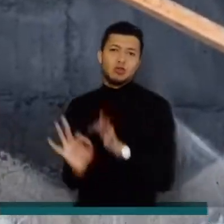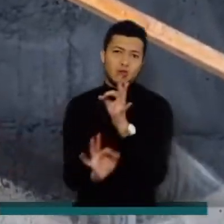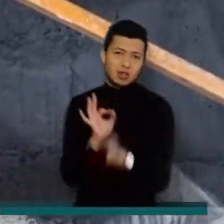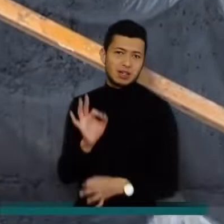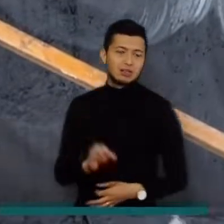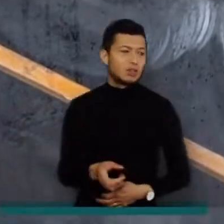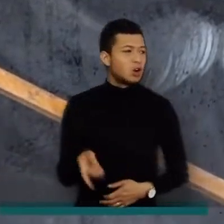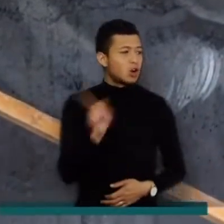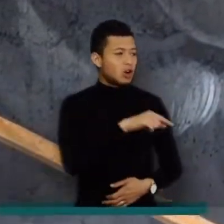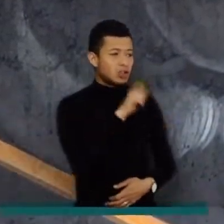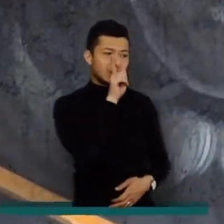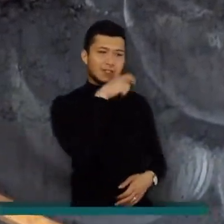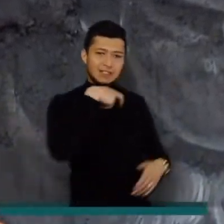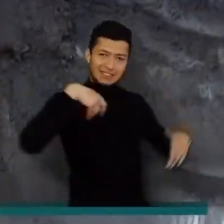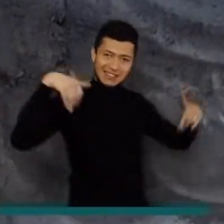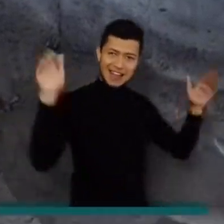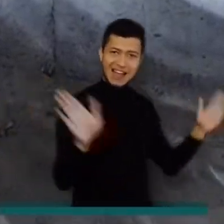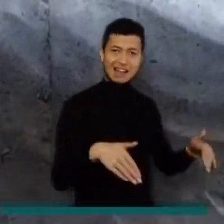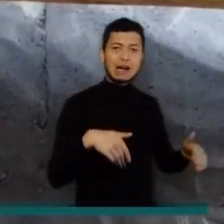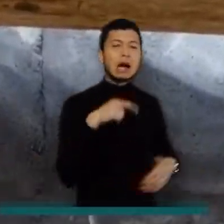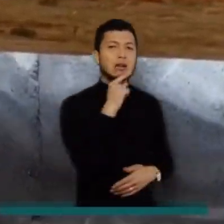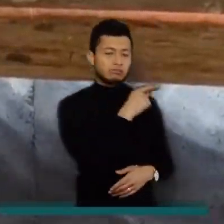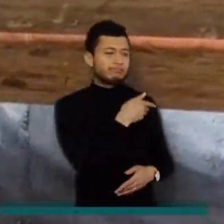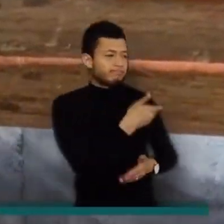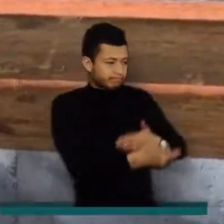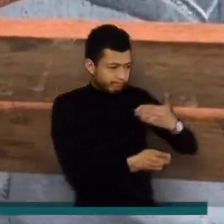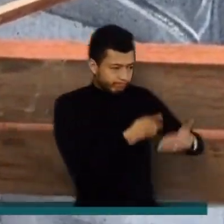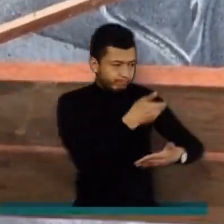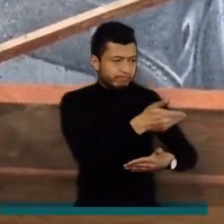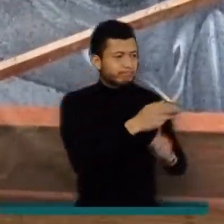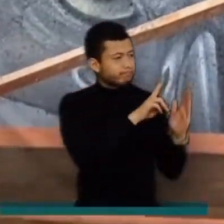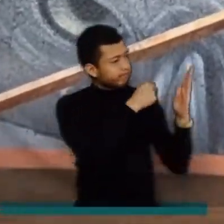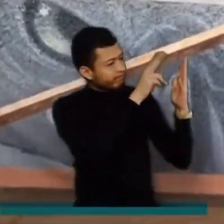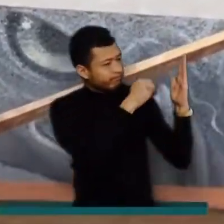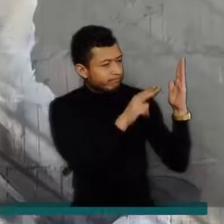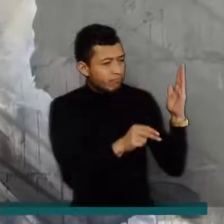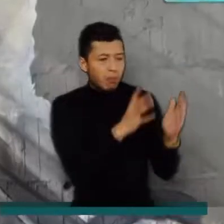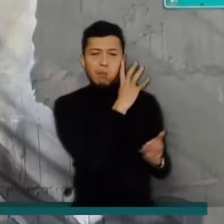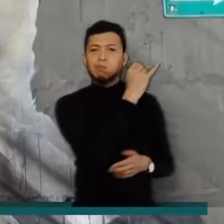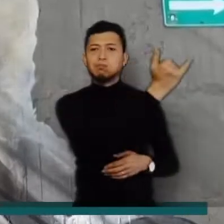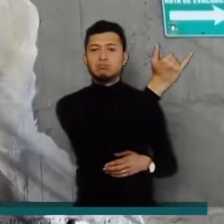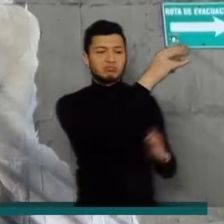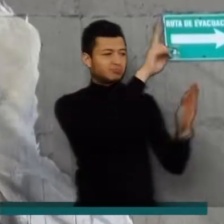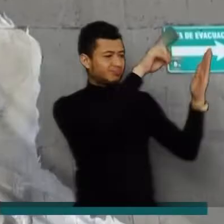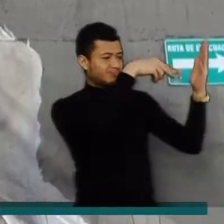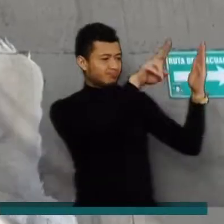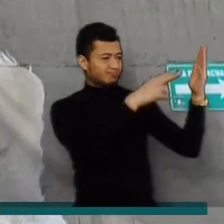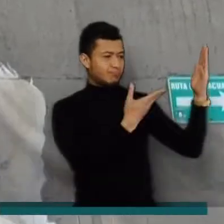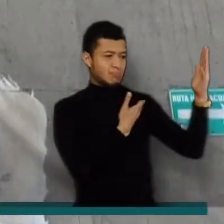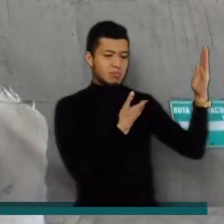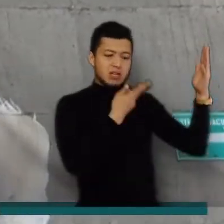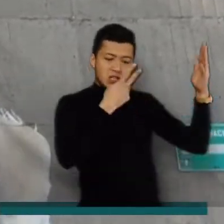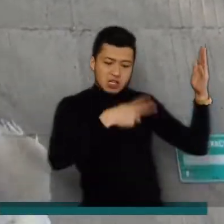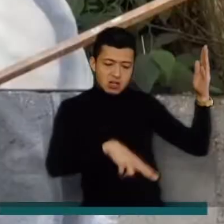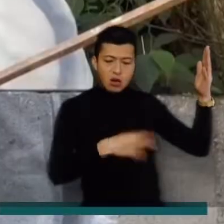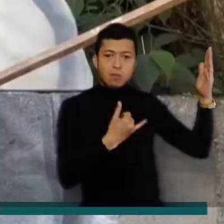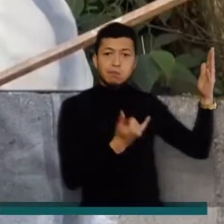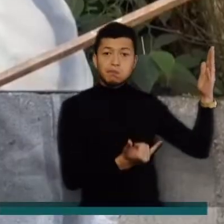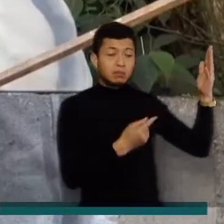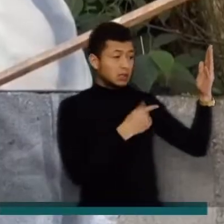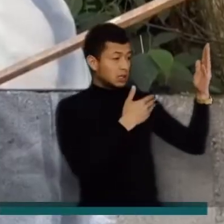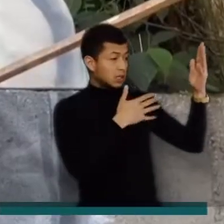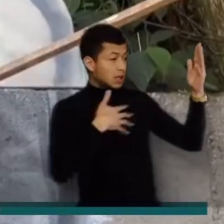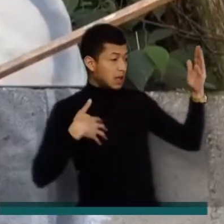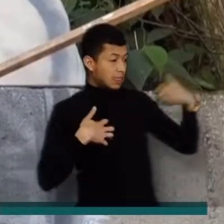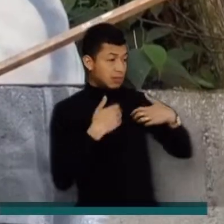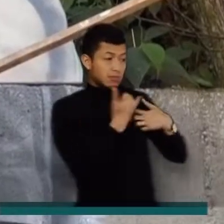ejemplo es esta águila arpía que está en proceso de finalización de la obra en la pintura se ve un águila madre con su polluelo un